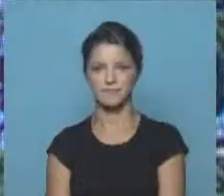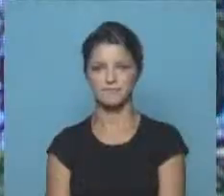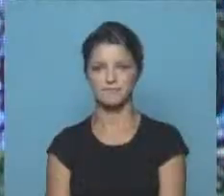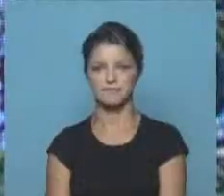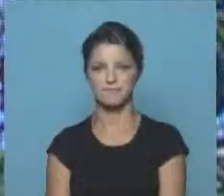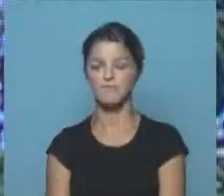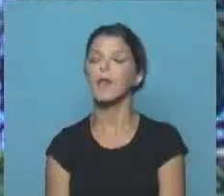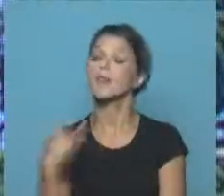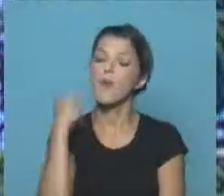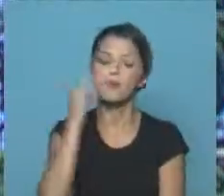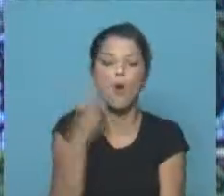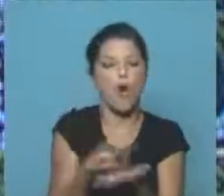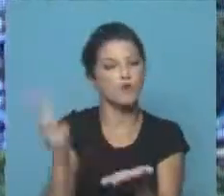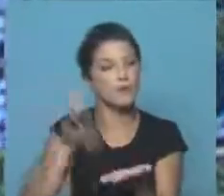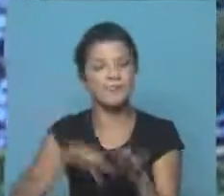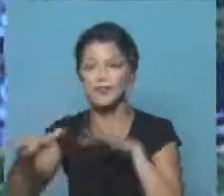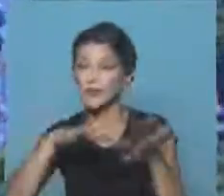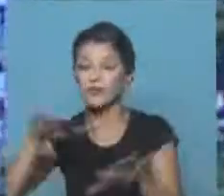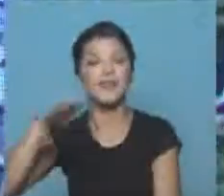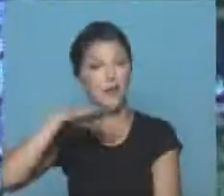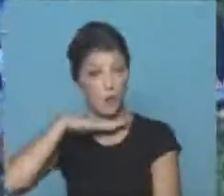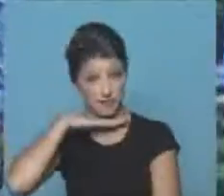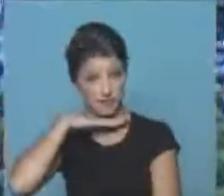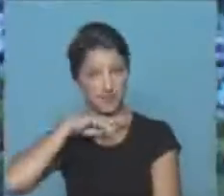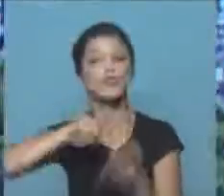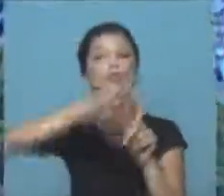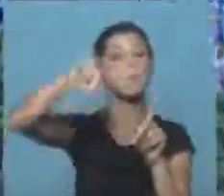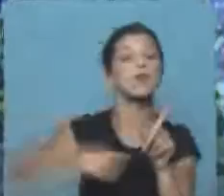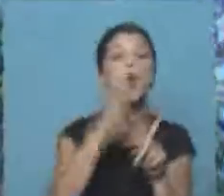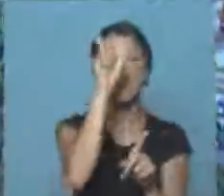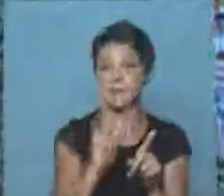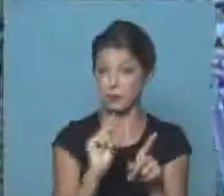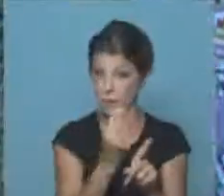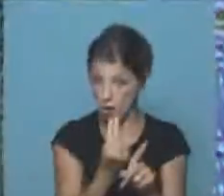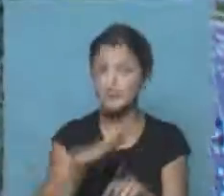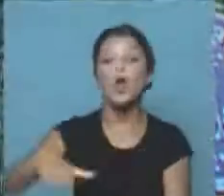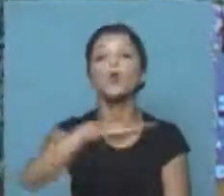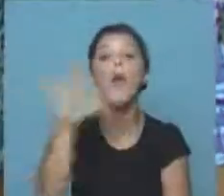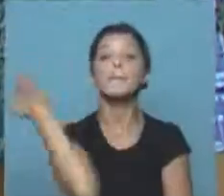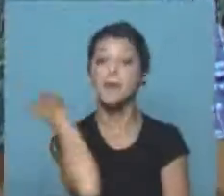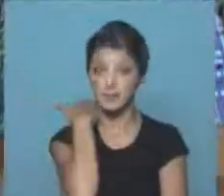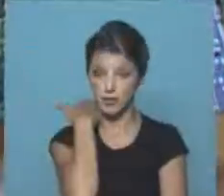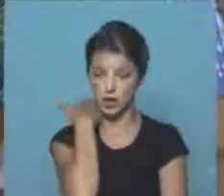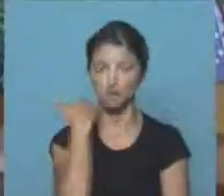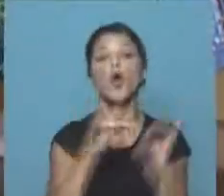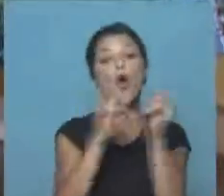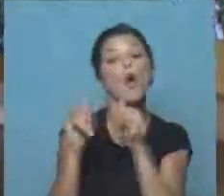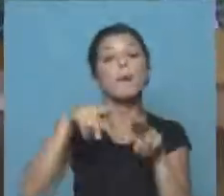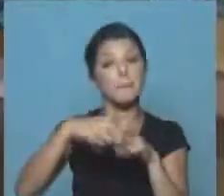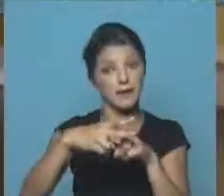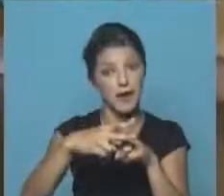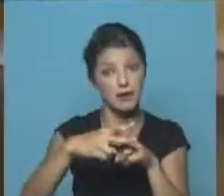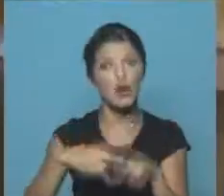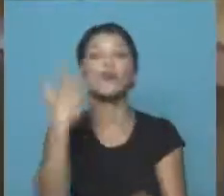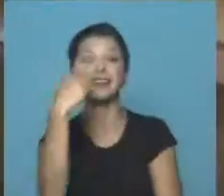Lamentablemente hay que hablar una vez más de un hecho delictivo que terminó con el fallecimiento de un vecino, en este caso del barrio porteño de Mataderos, un joven mecánico, padre de tres